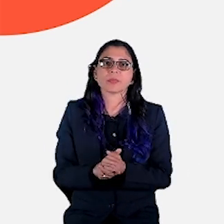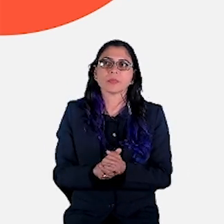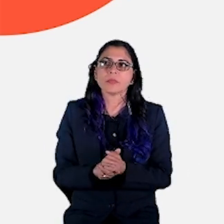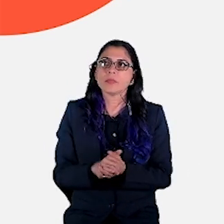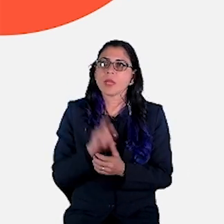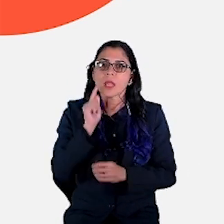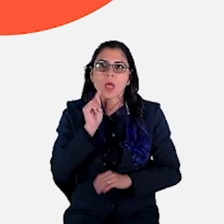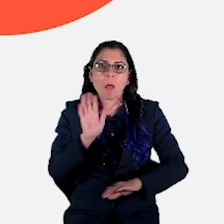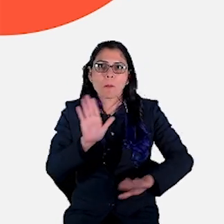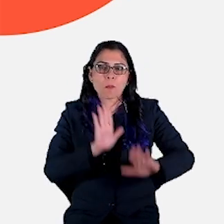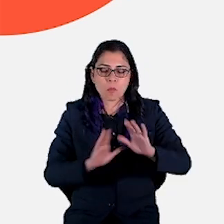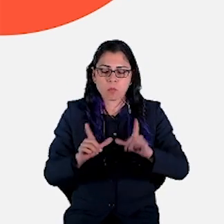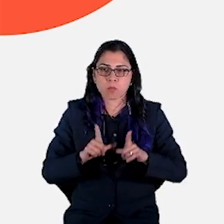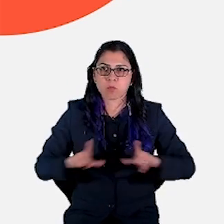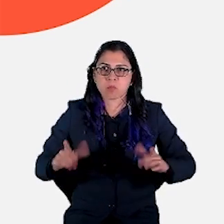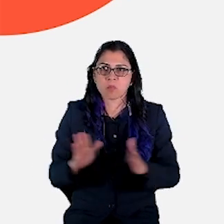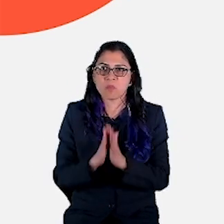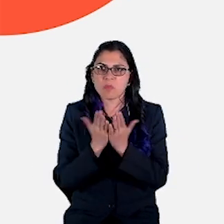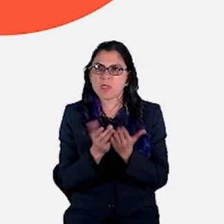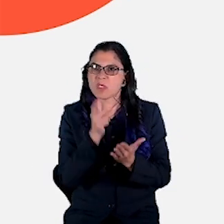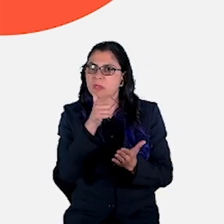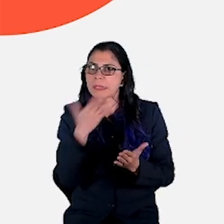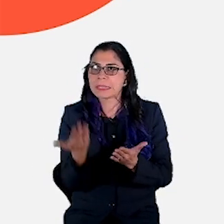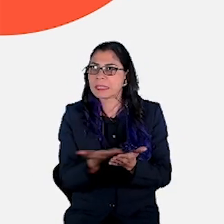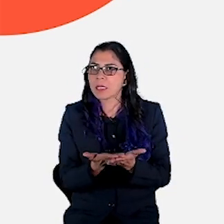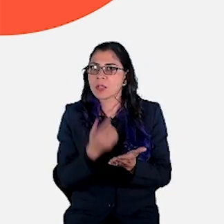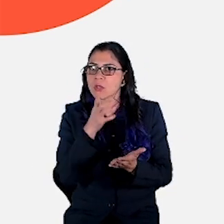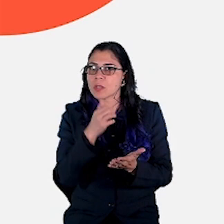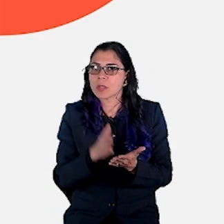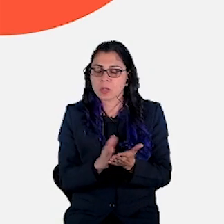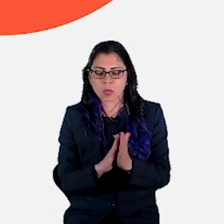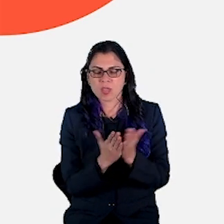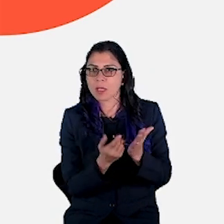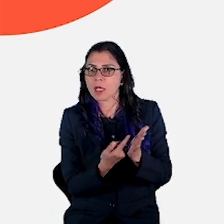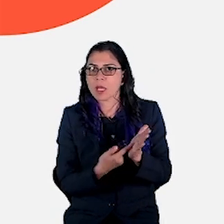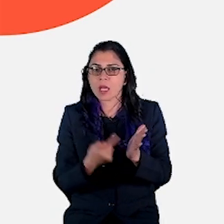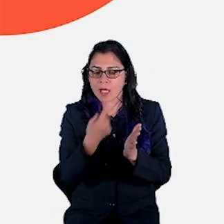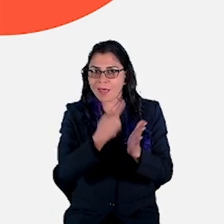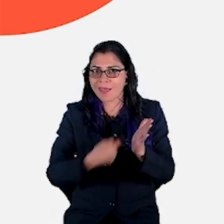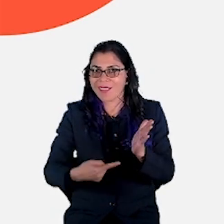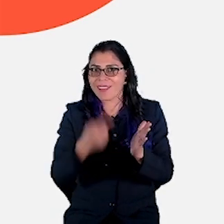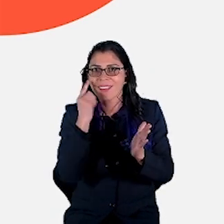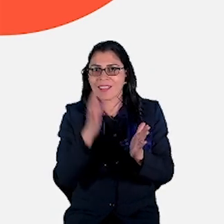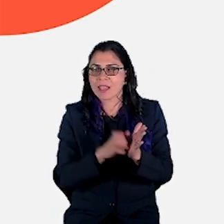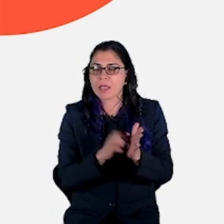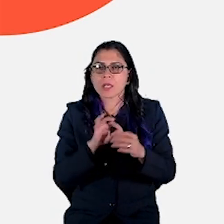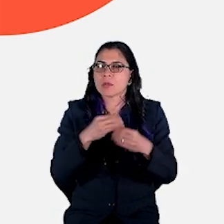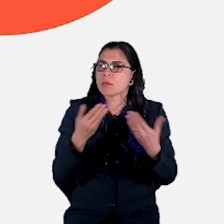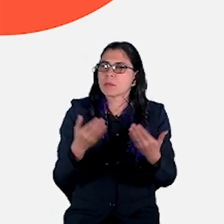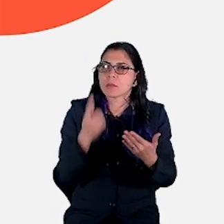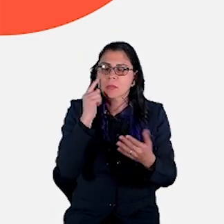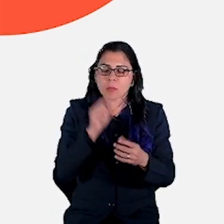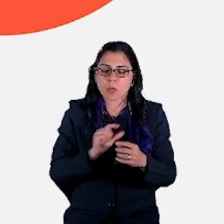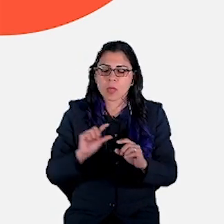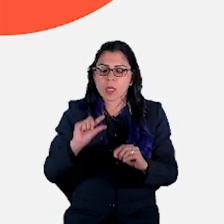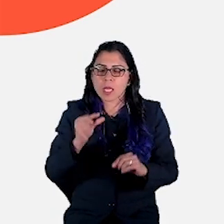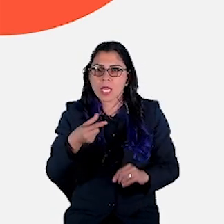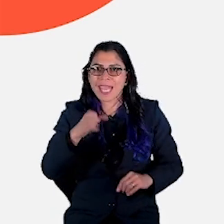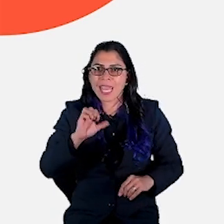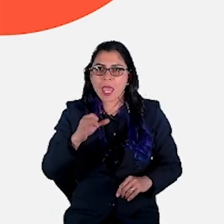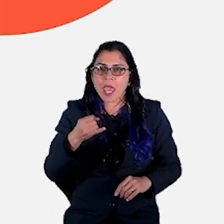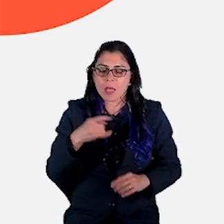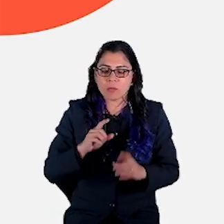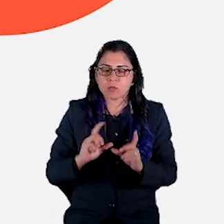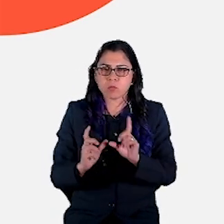modelo de turismo conservación e investigación científica es un modelo que para un país como este que su eje de